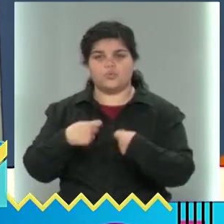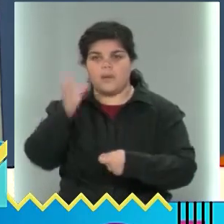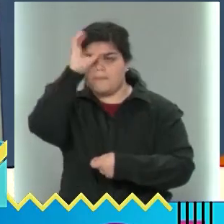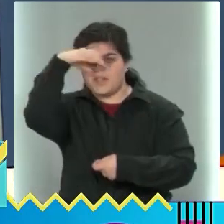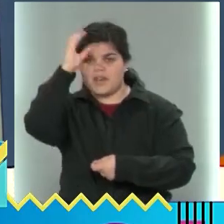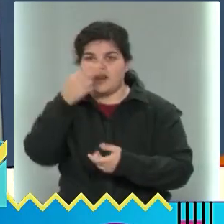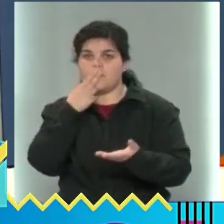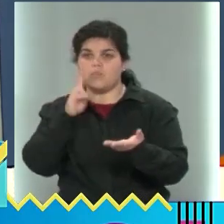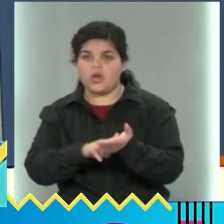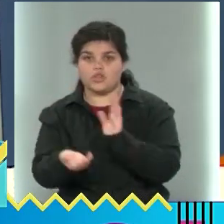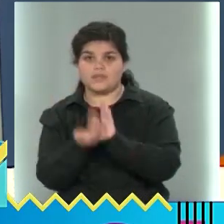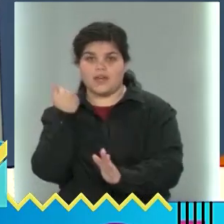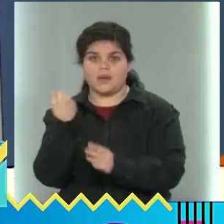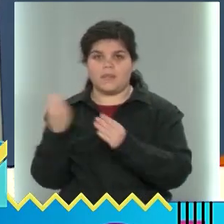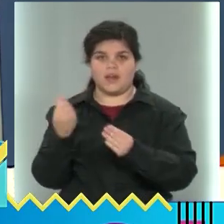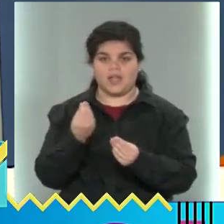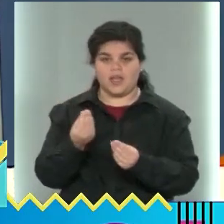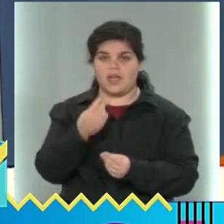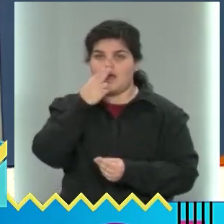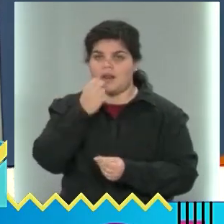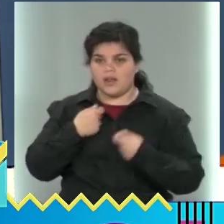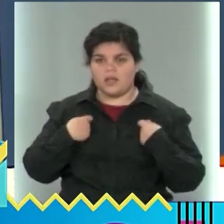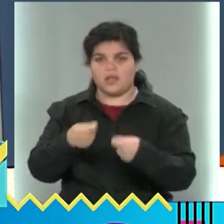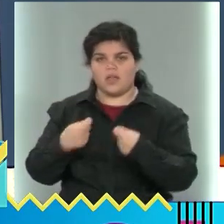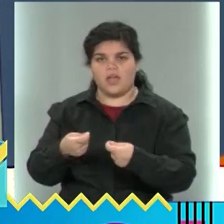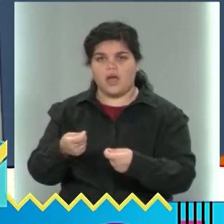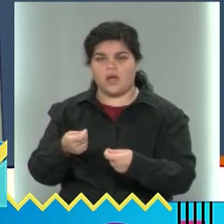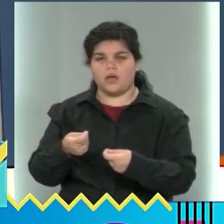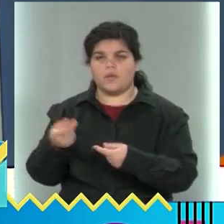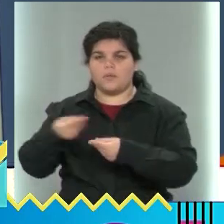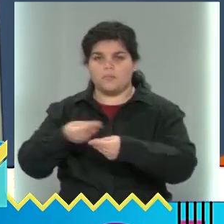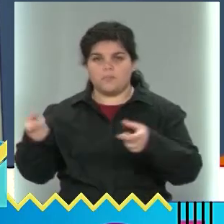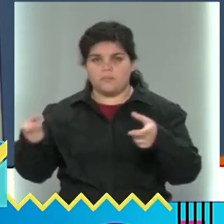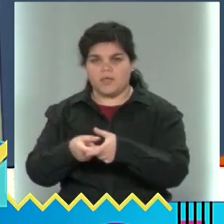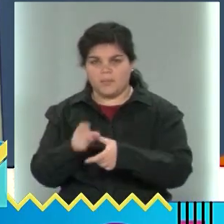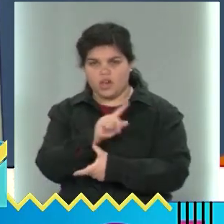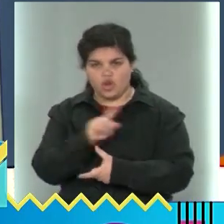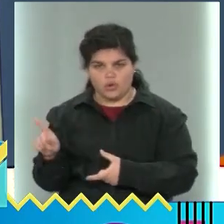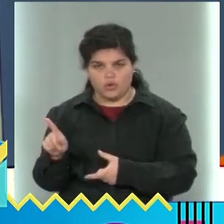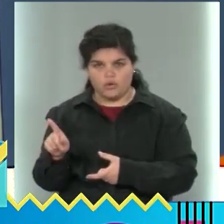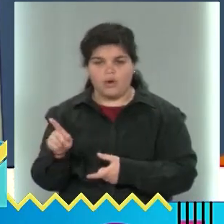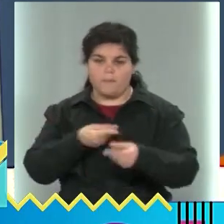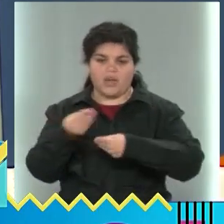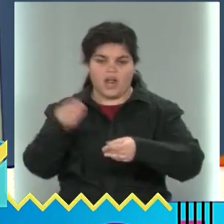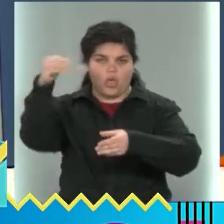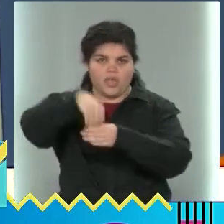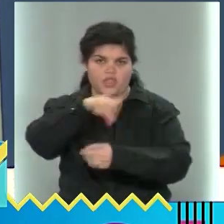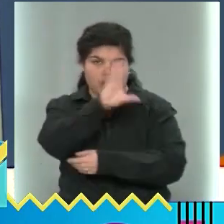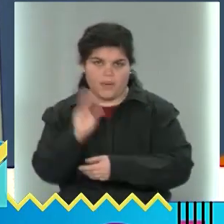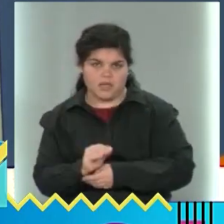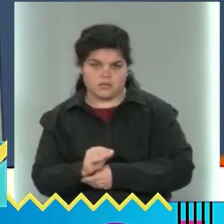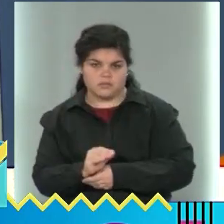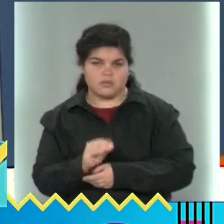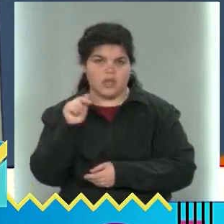los impuestos para no subsidiar la energía en las pymes o en el mercado interno. Entonces